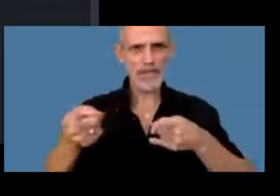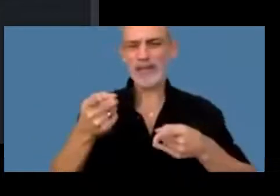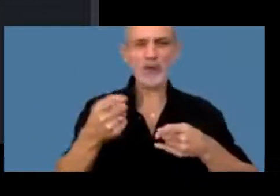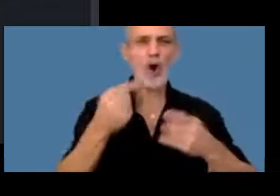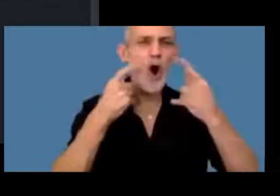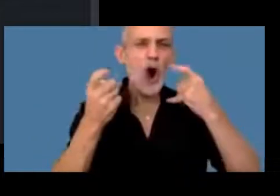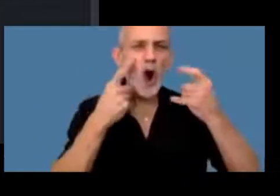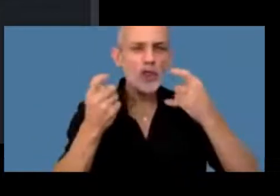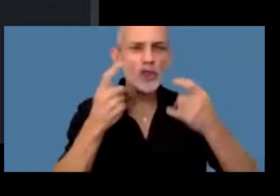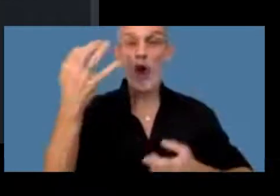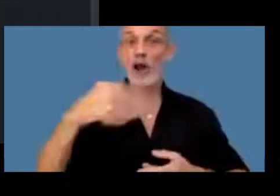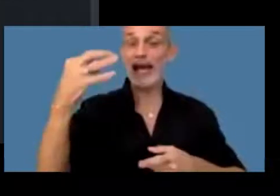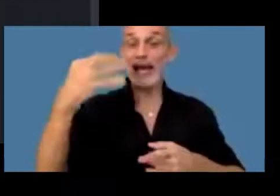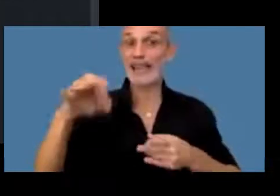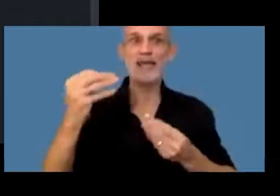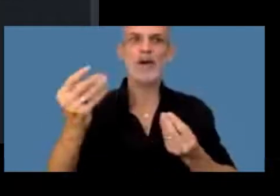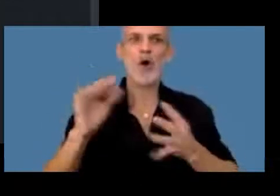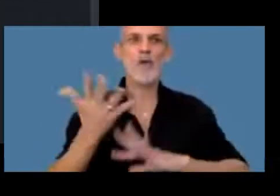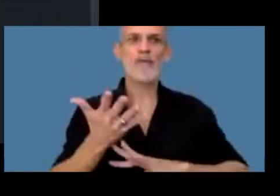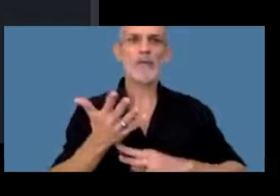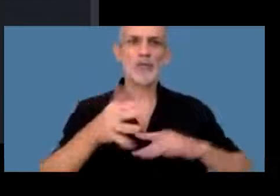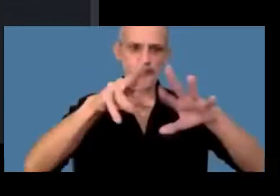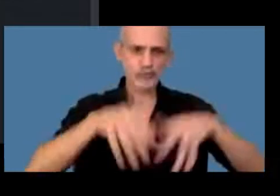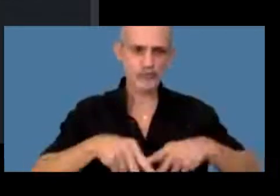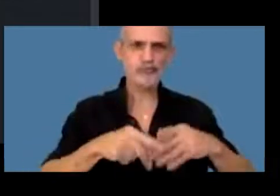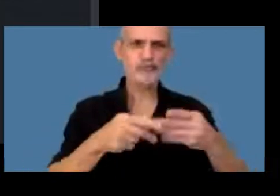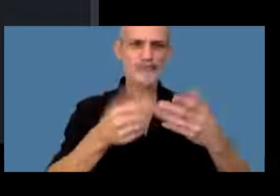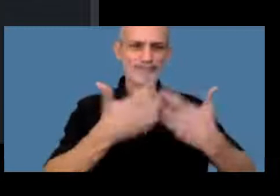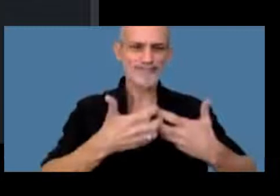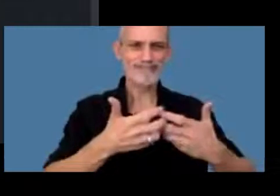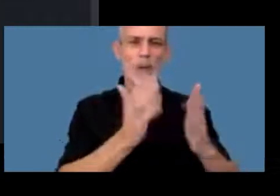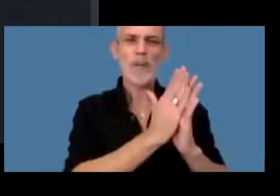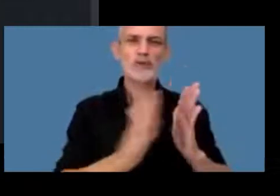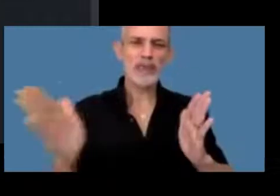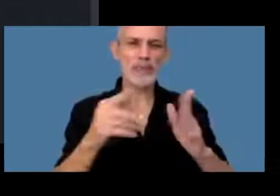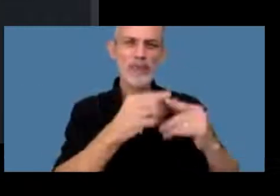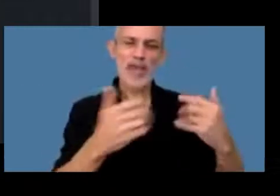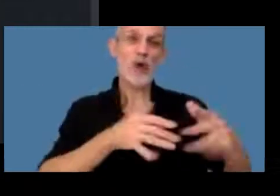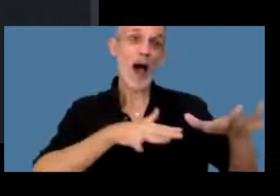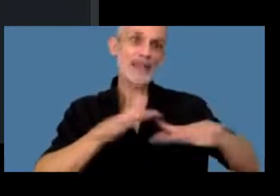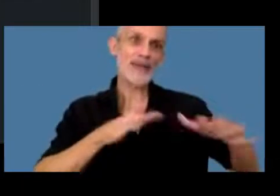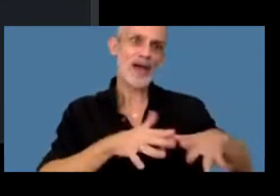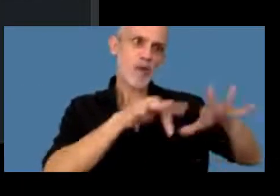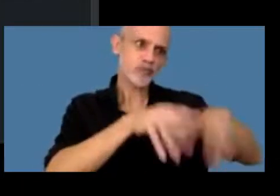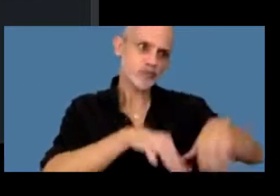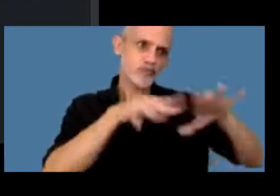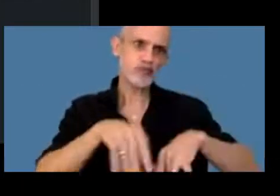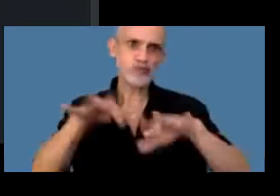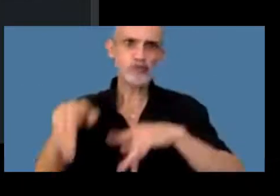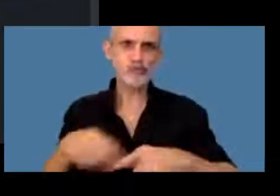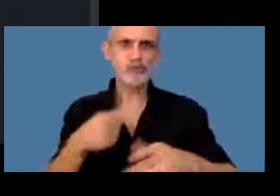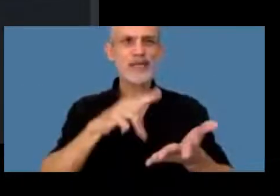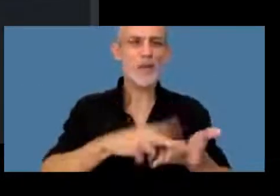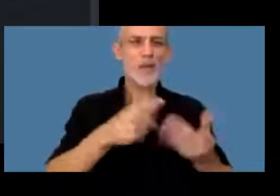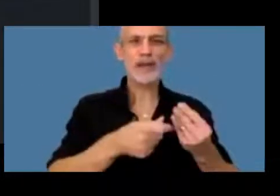que ser volcados en un circuito de procedimientos, de actividad, para trasladarle a este